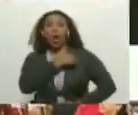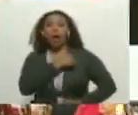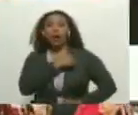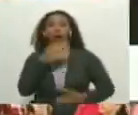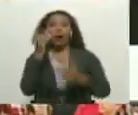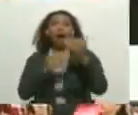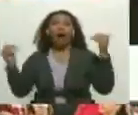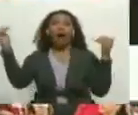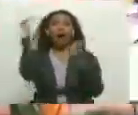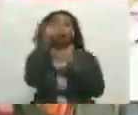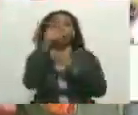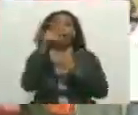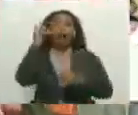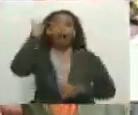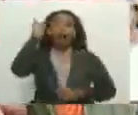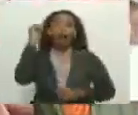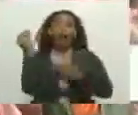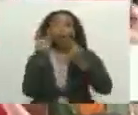¿Cómo está la moral en Yaracuy?